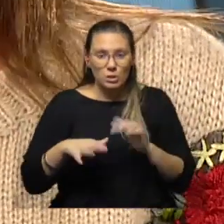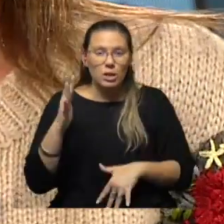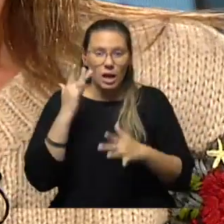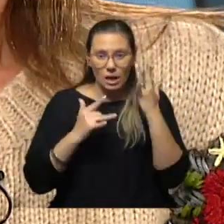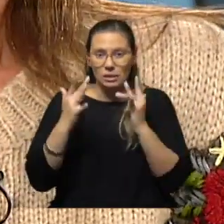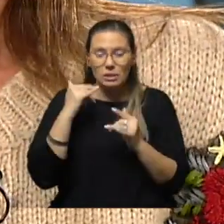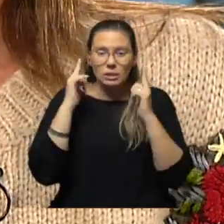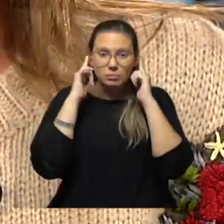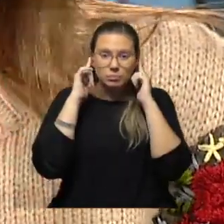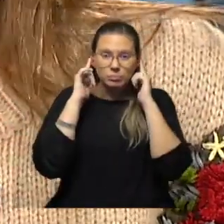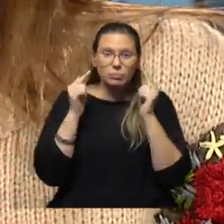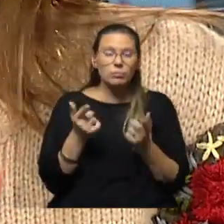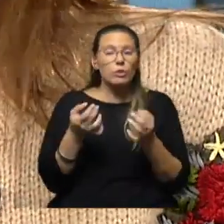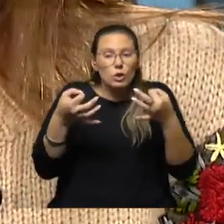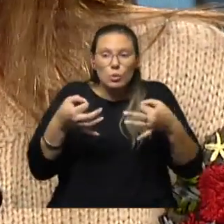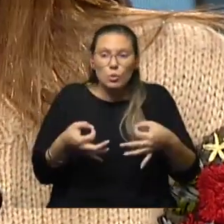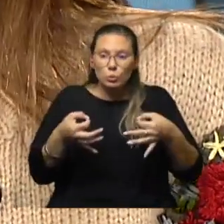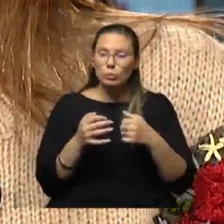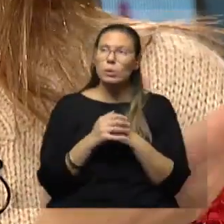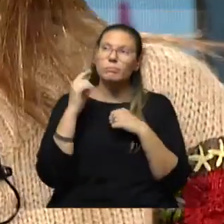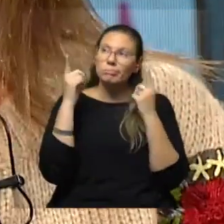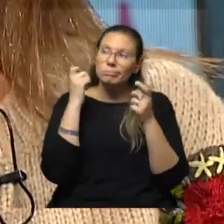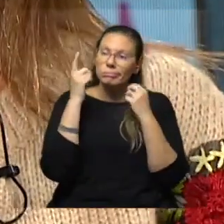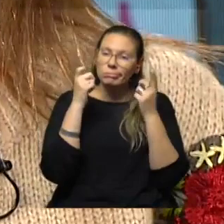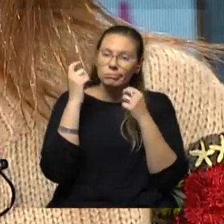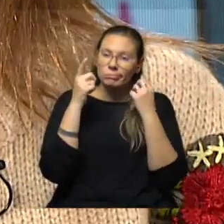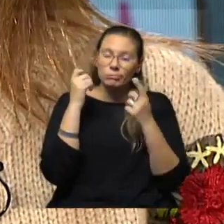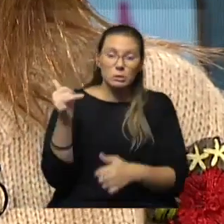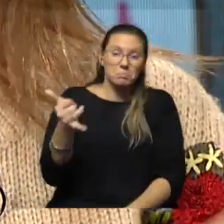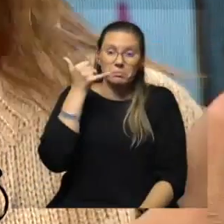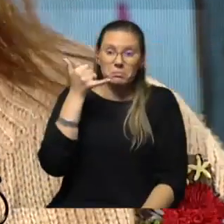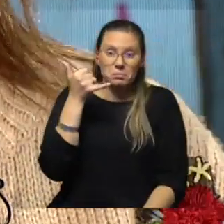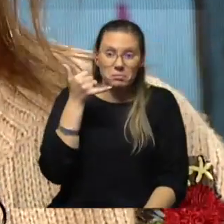artistas. Y estábamos justo en eso cuando me llaman.